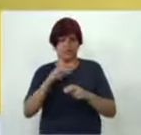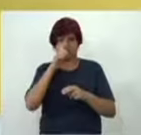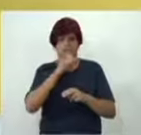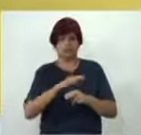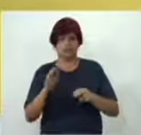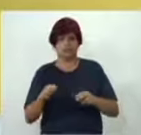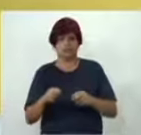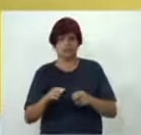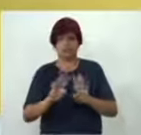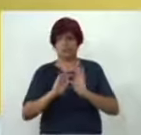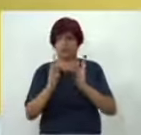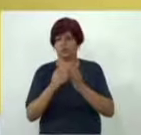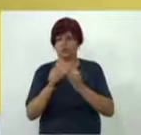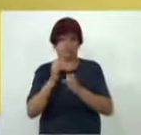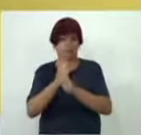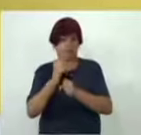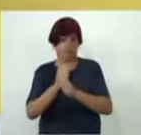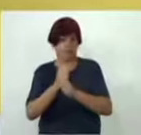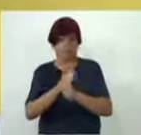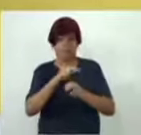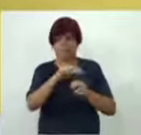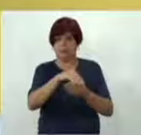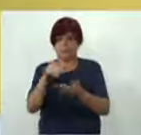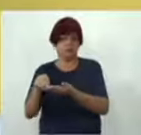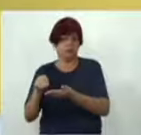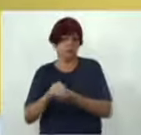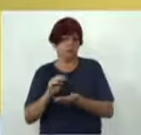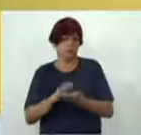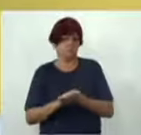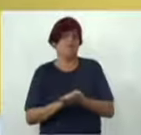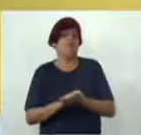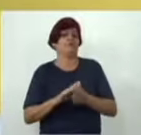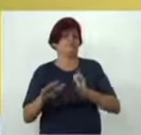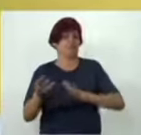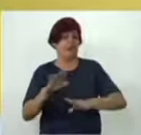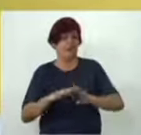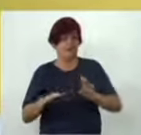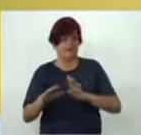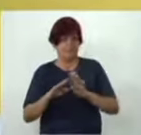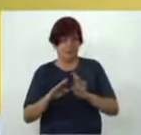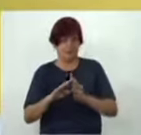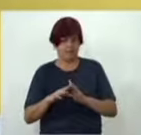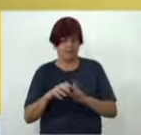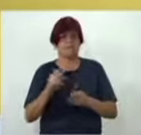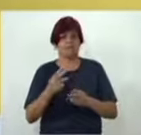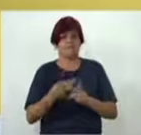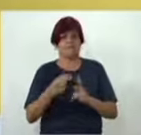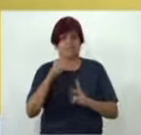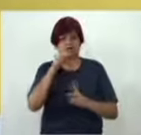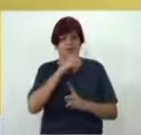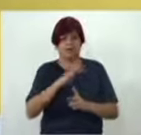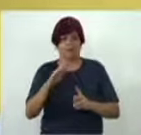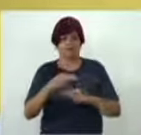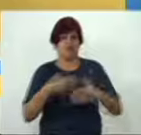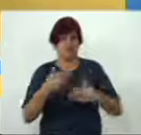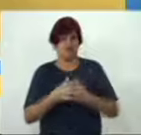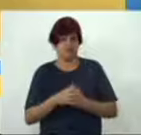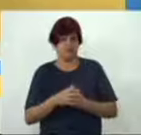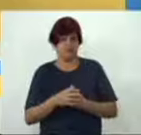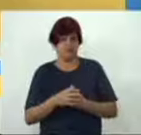voy a colocar los materiales, ¿no? Porque todo eso forma parte del acondicionamiento para el niño realizar la